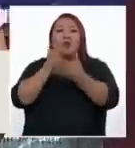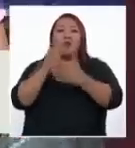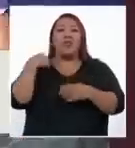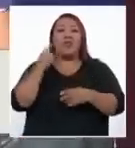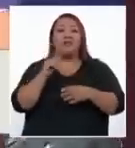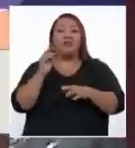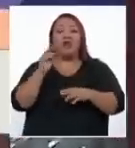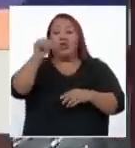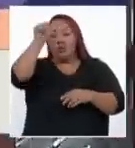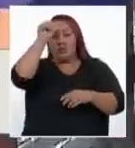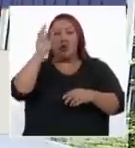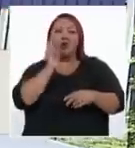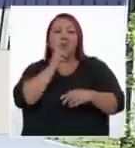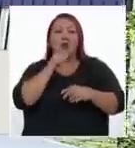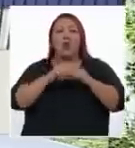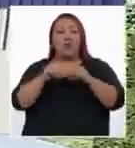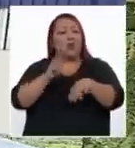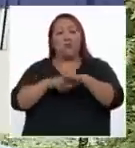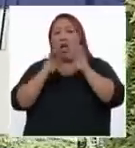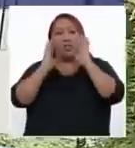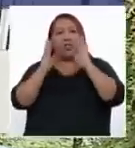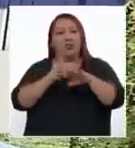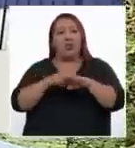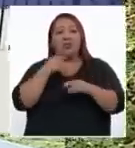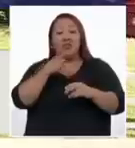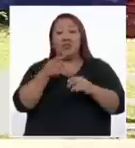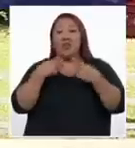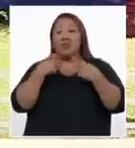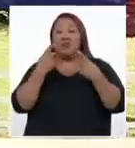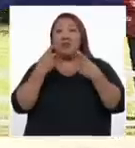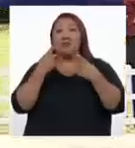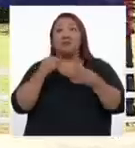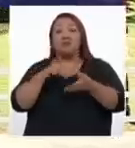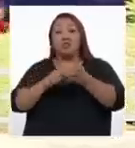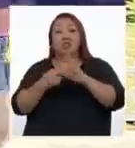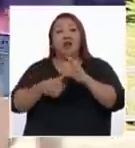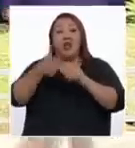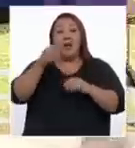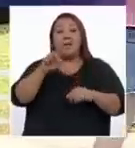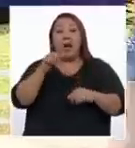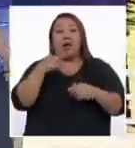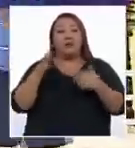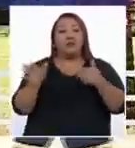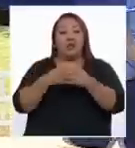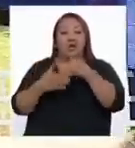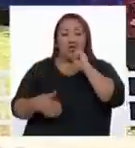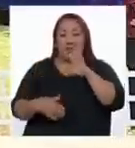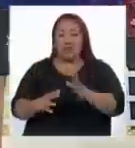restaurante que el domingo continuó con su atención pese a la medida anunciada por la alta dirección de La Panca.